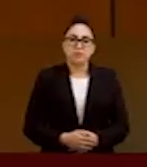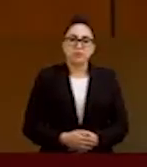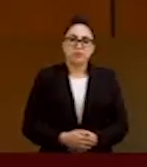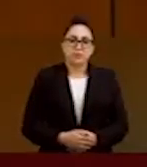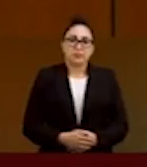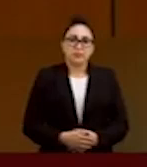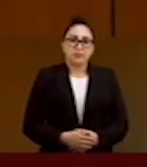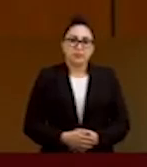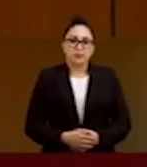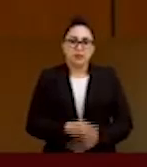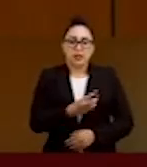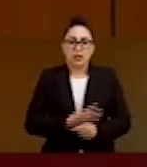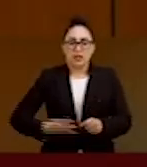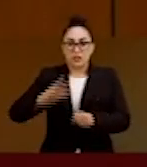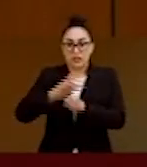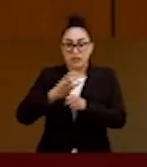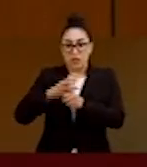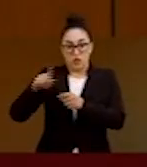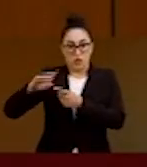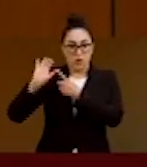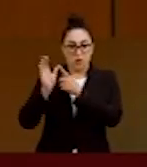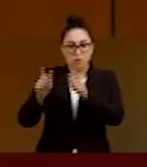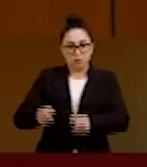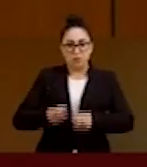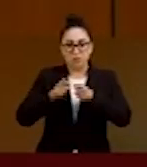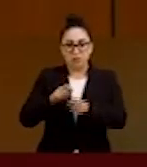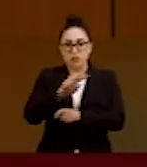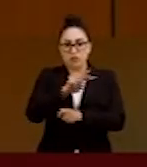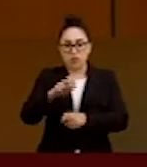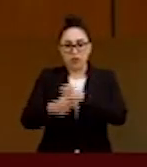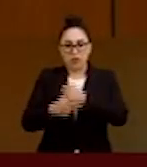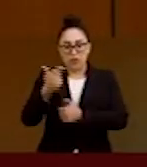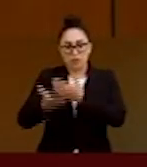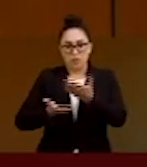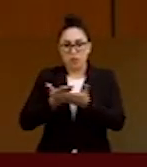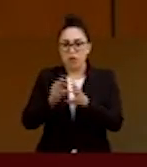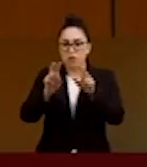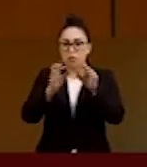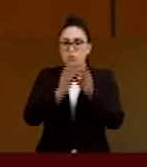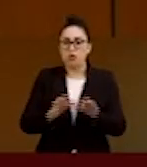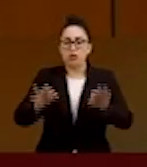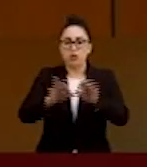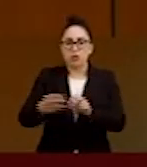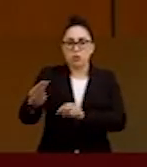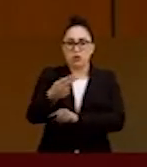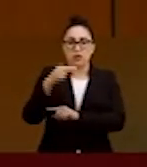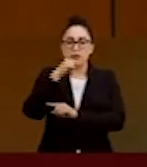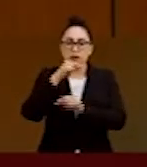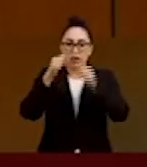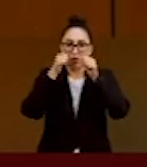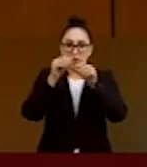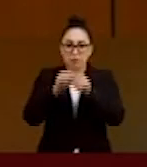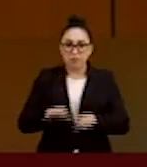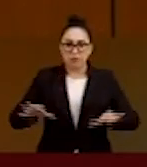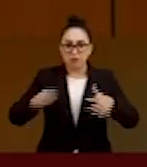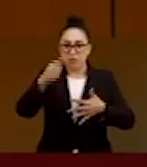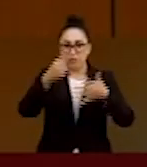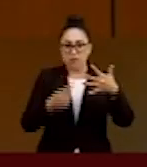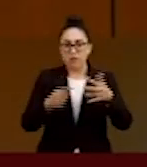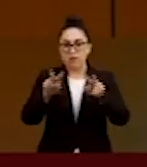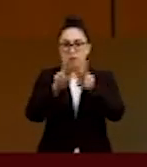A la tercera comisión le fueron turnados un total de 213 proposiciones con punto de acuerdo, distribuidas de la siguiente